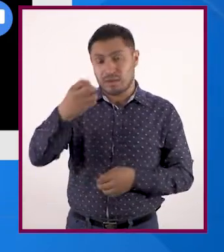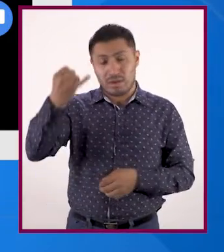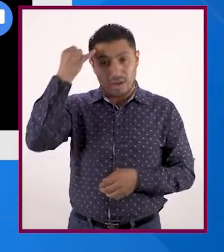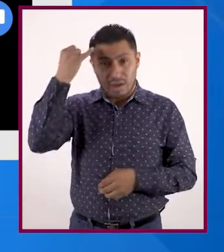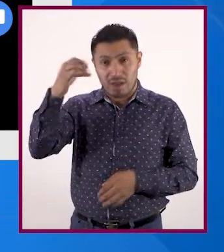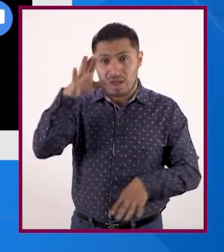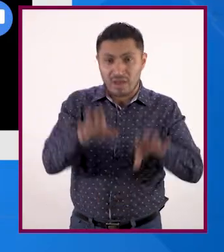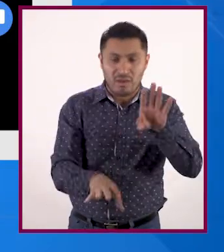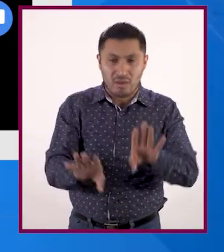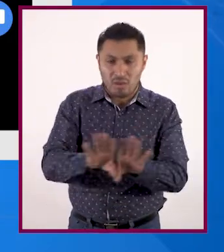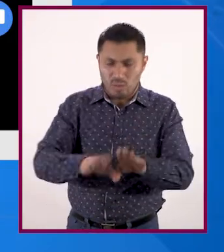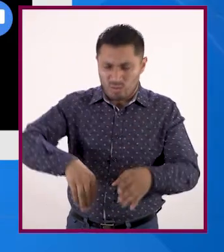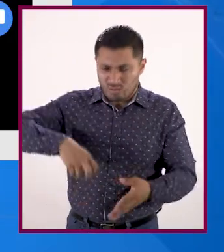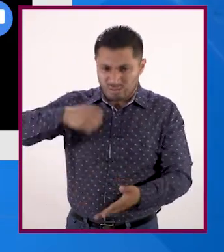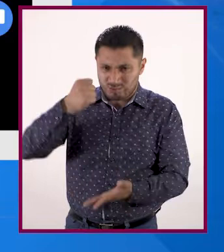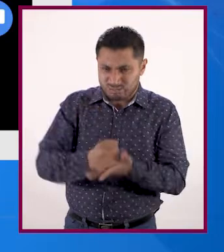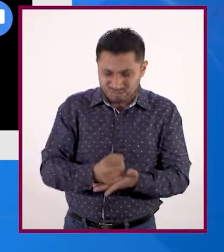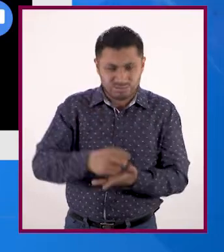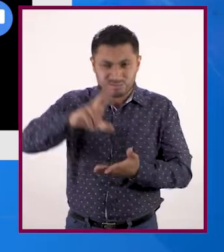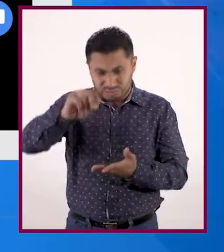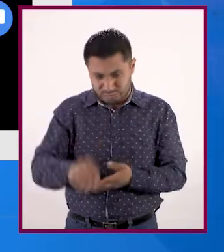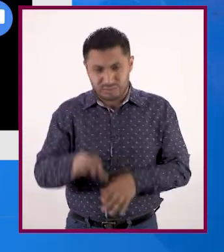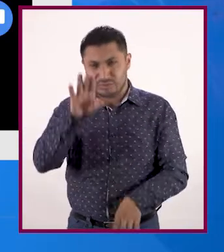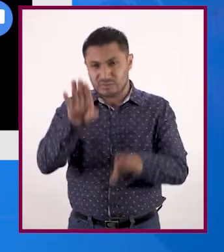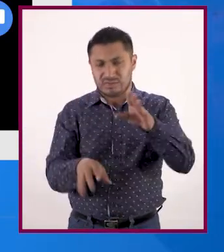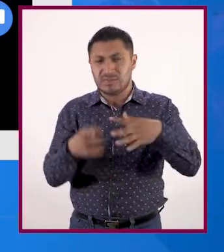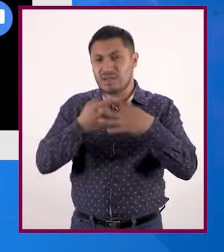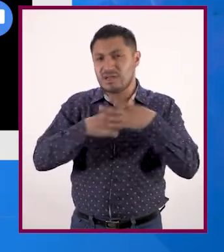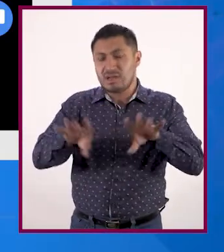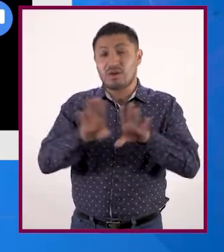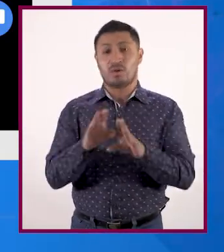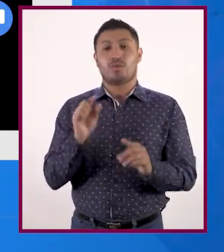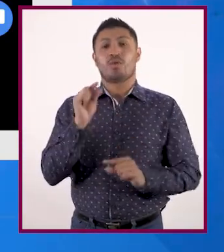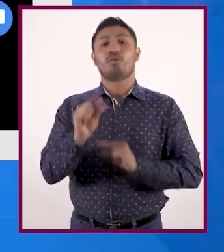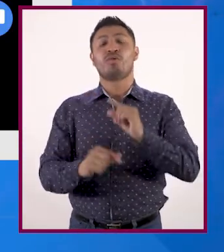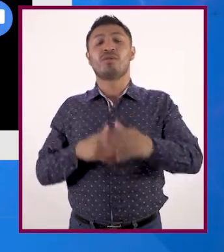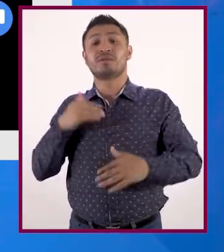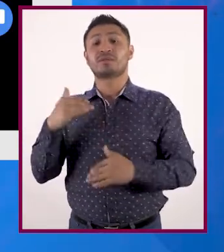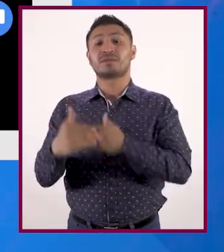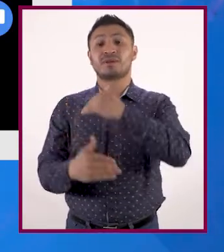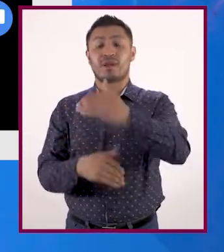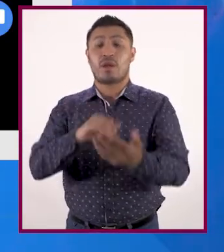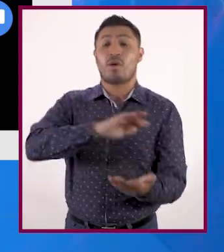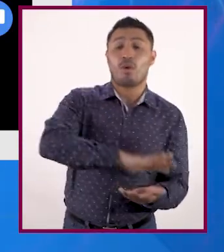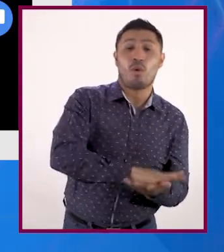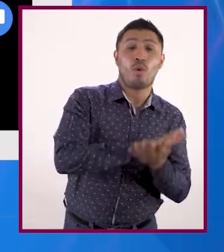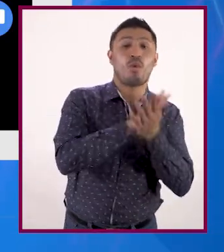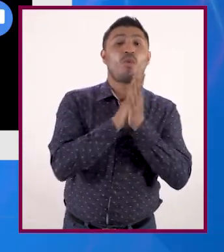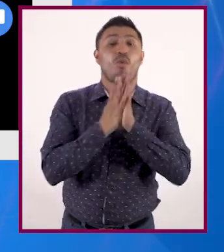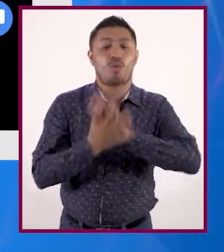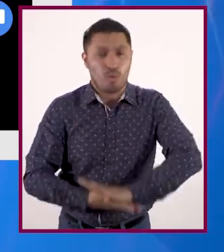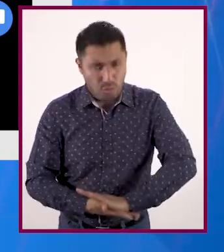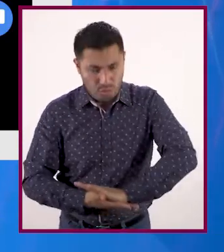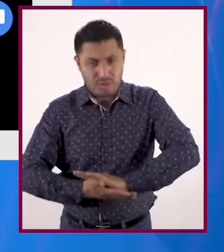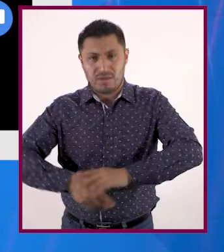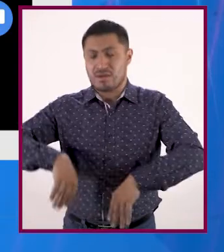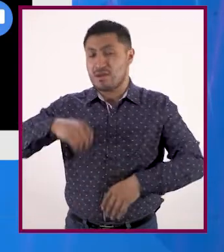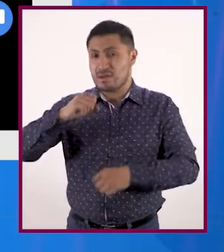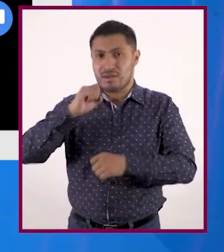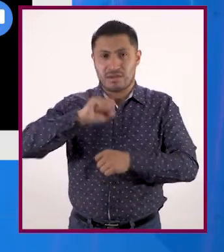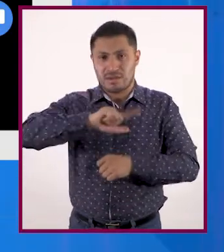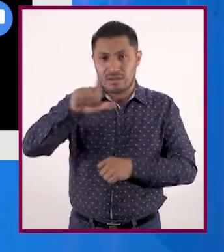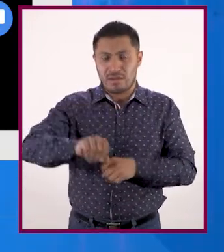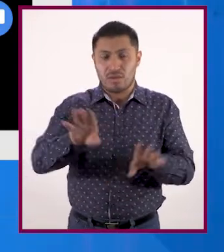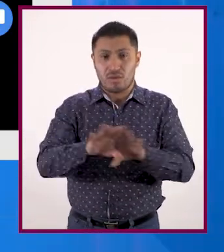veces no son rígidas empiezan digamos un proceso evolutivo o de transformación que terminan siendo en a lo mejor